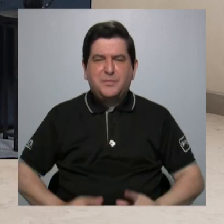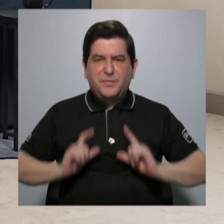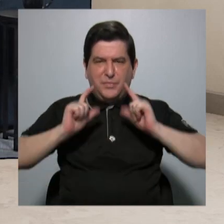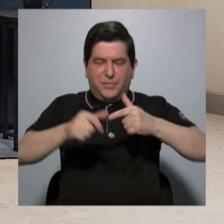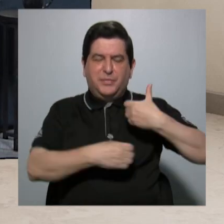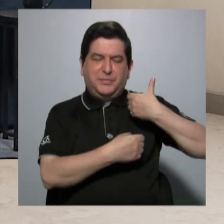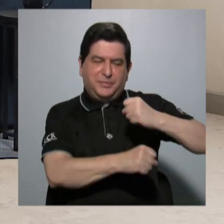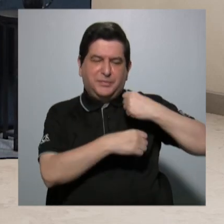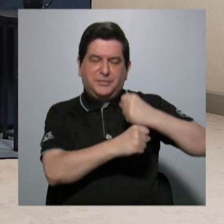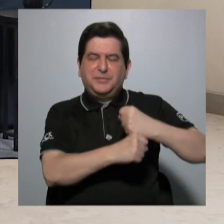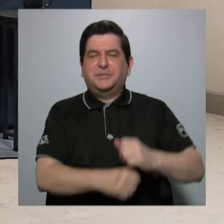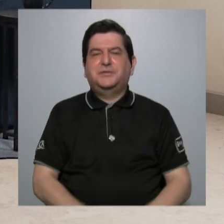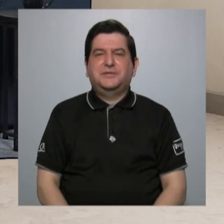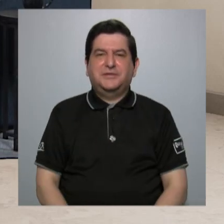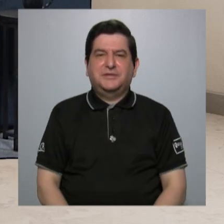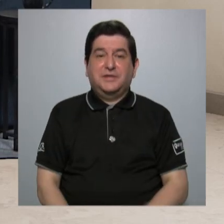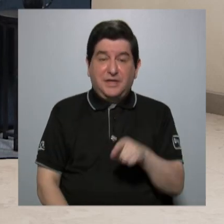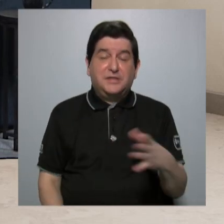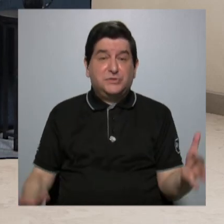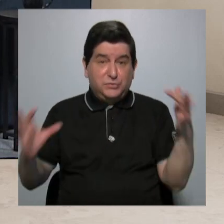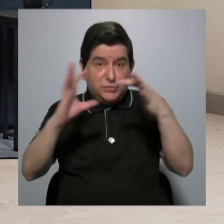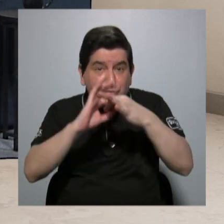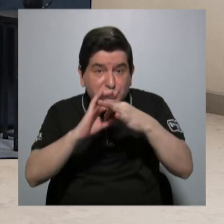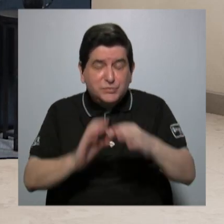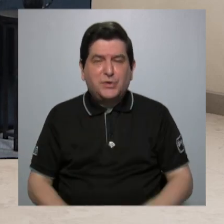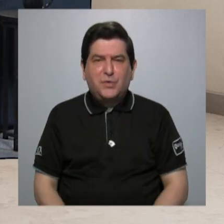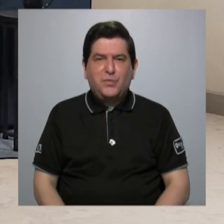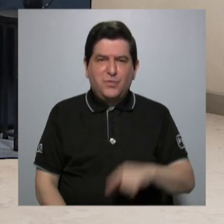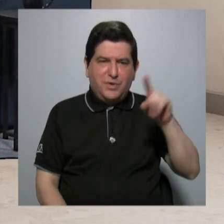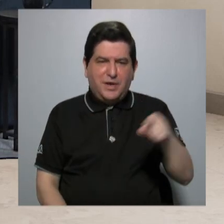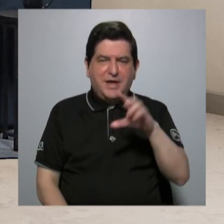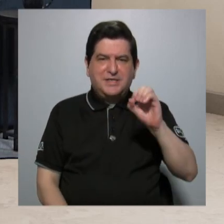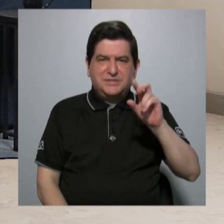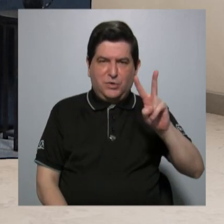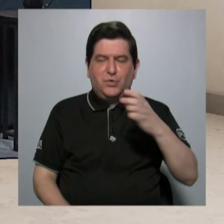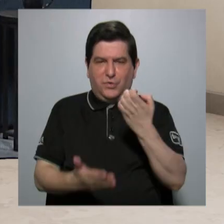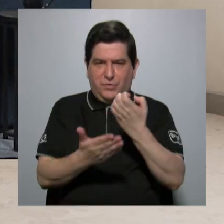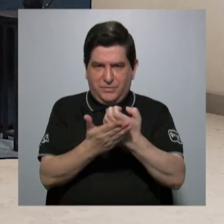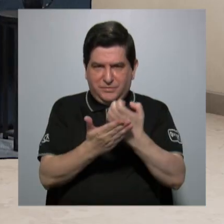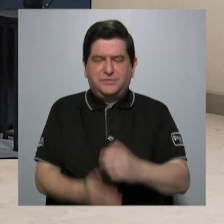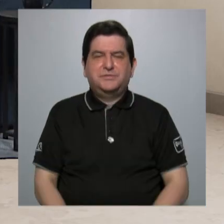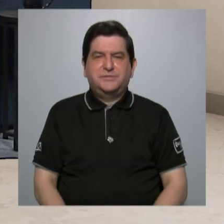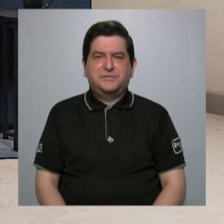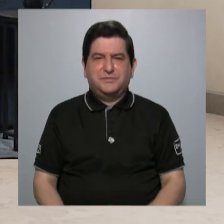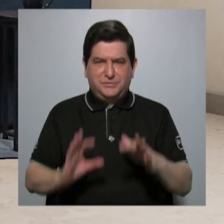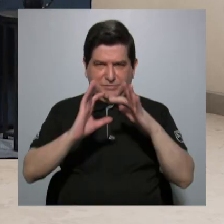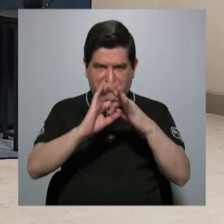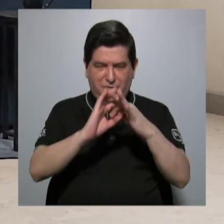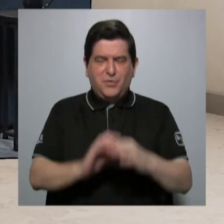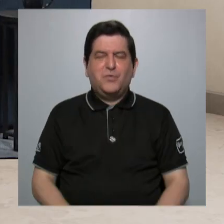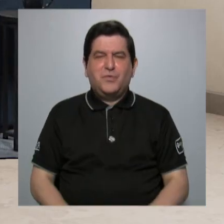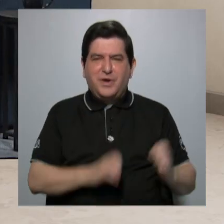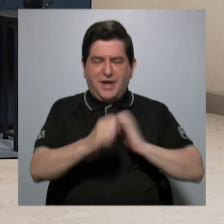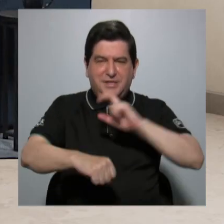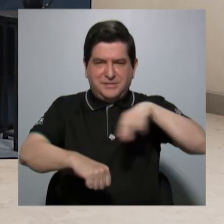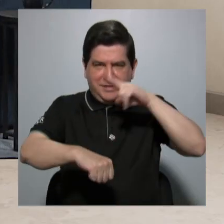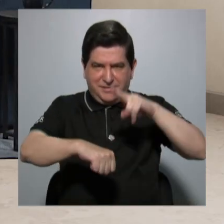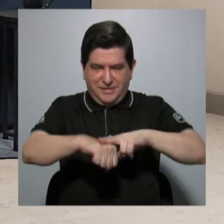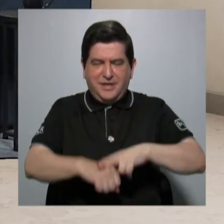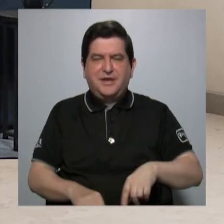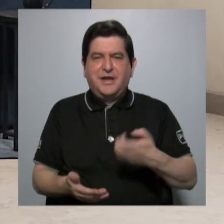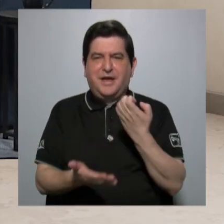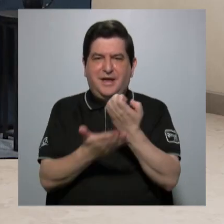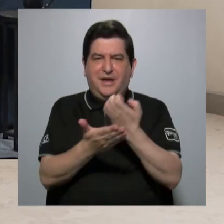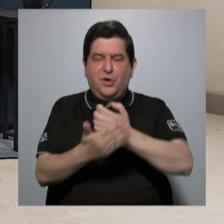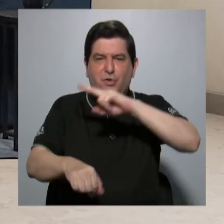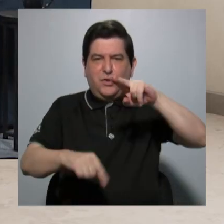residuos sólidos municipales. Y esto liga con la descarbonización de la economía, liga muy bien con la Estrategia Nacional de Economía